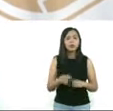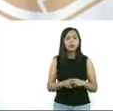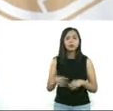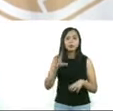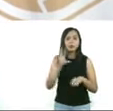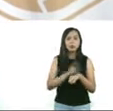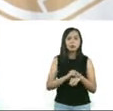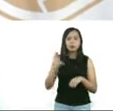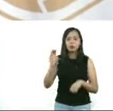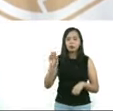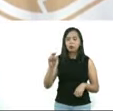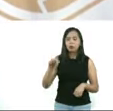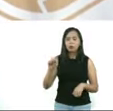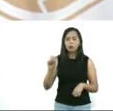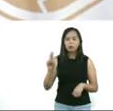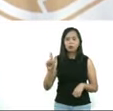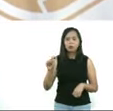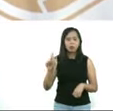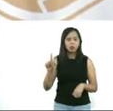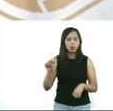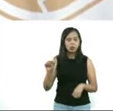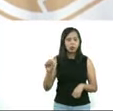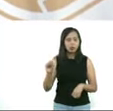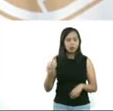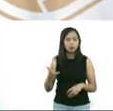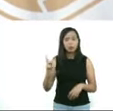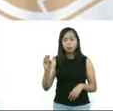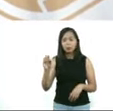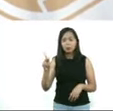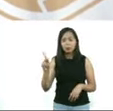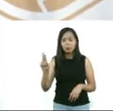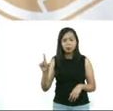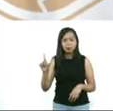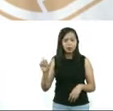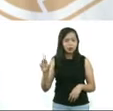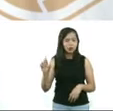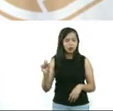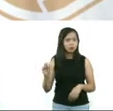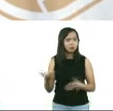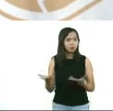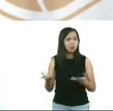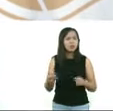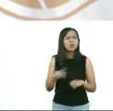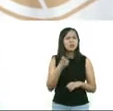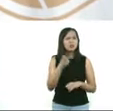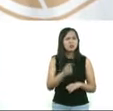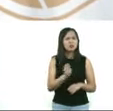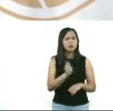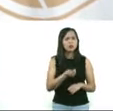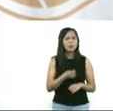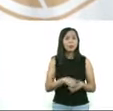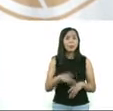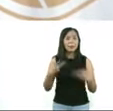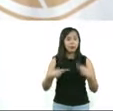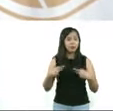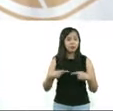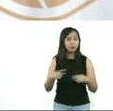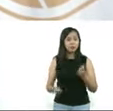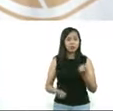populares, pues lo que quieren es un régimen autoritario, donde el pueblo no decida, donde decidan